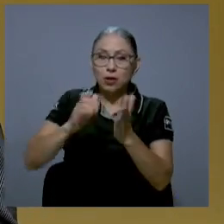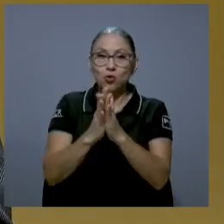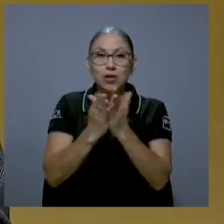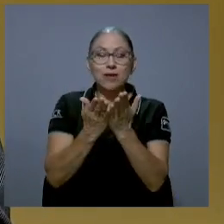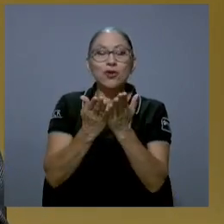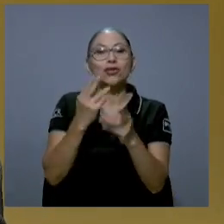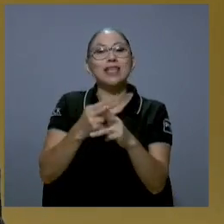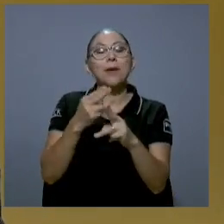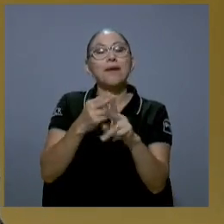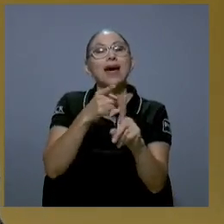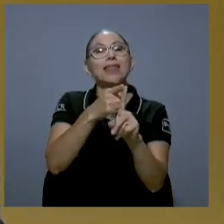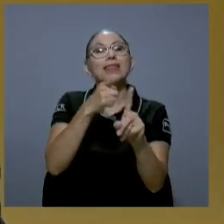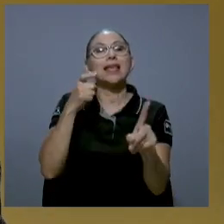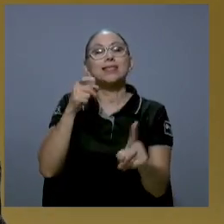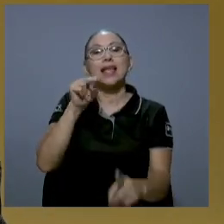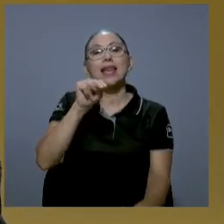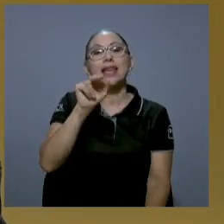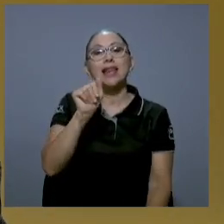que era